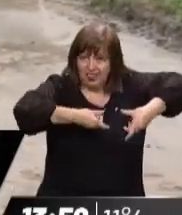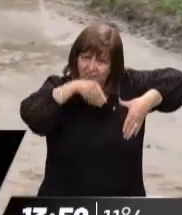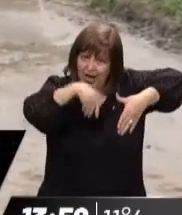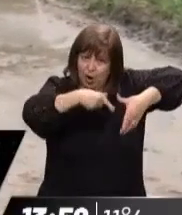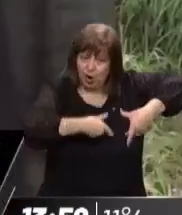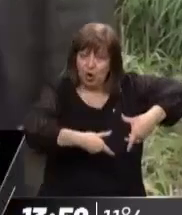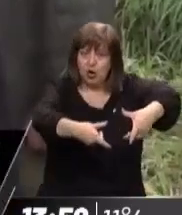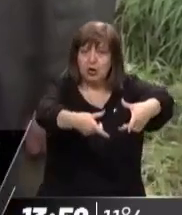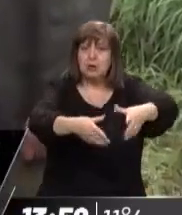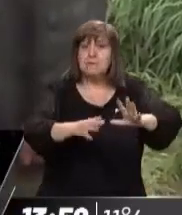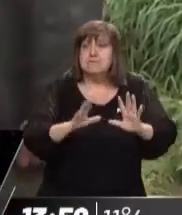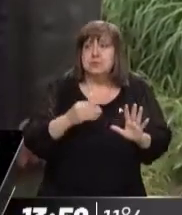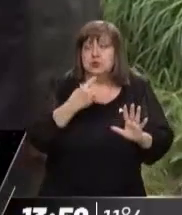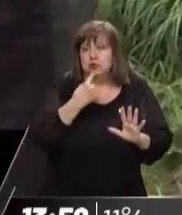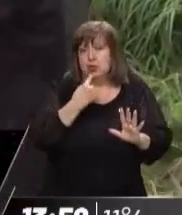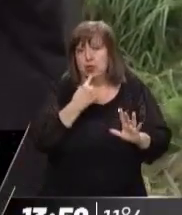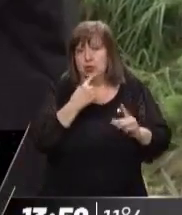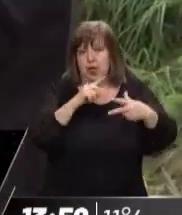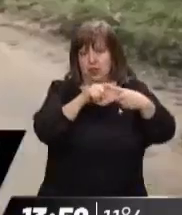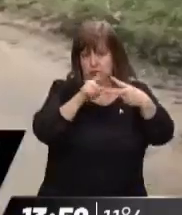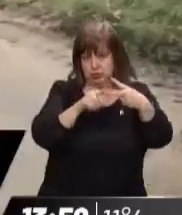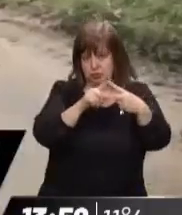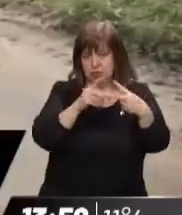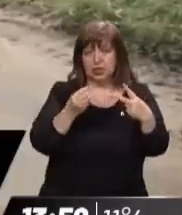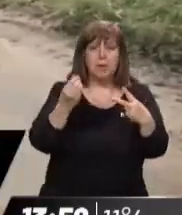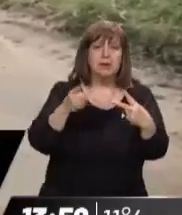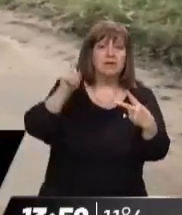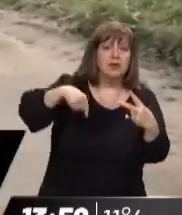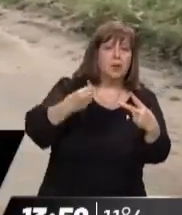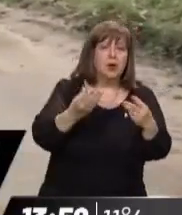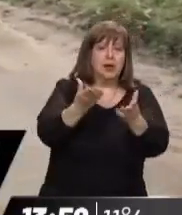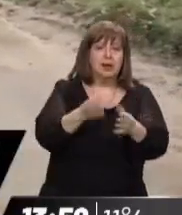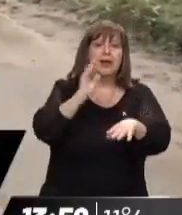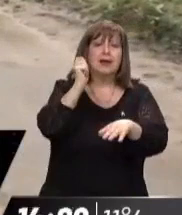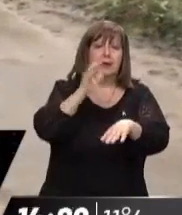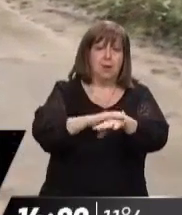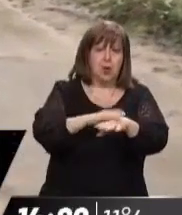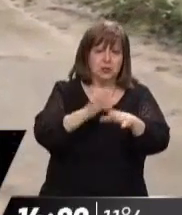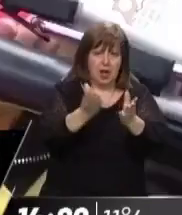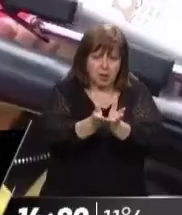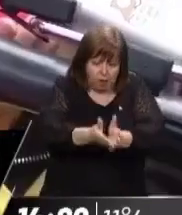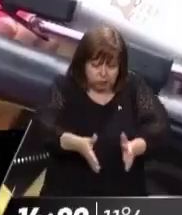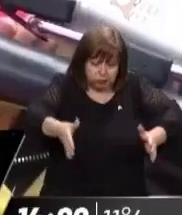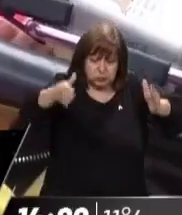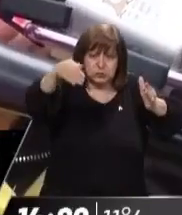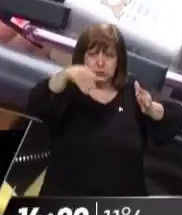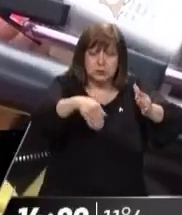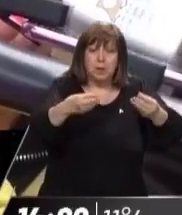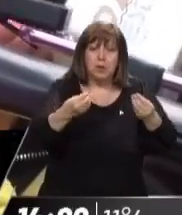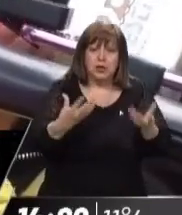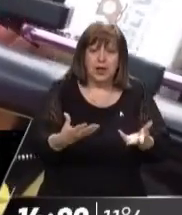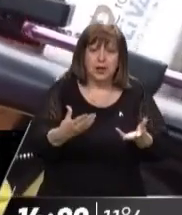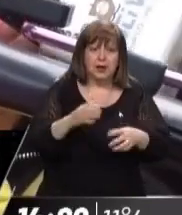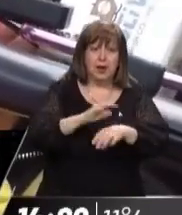una información preliminar y la definición técnica de qué es lo que ocurrió Quiénes son los responsables Y con quién se tiene que repetir eventualmente